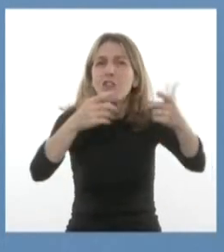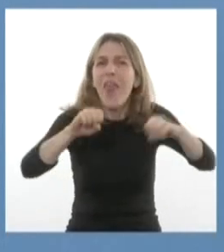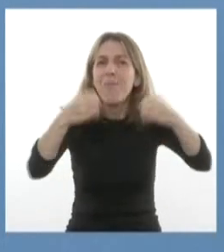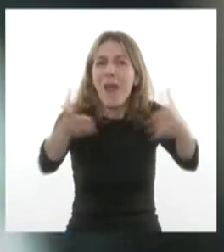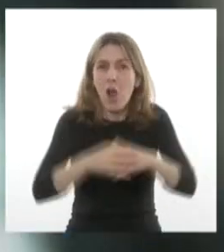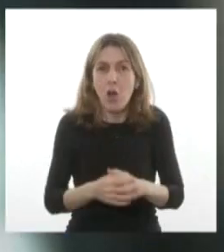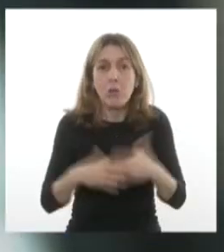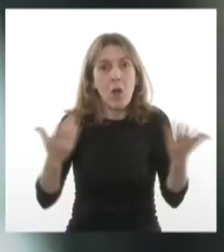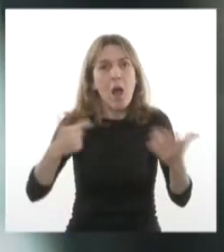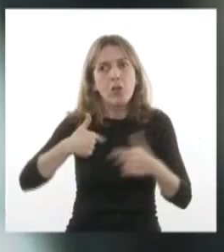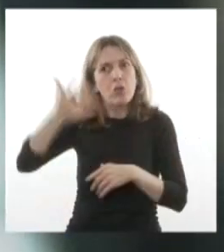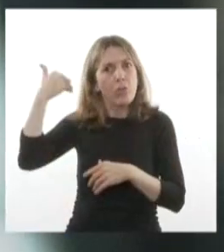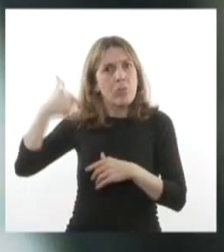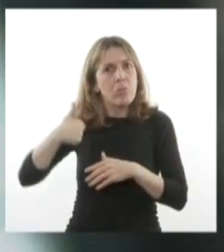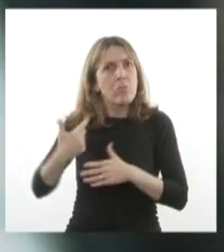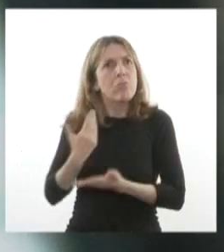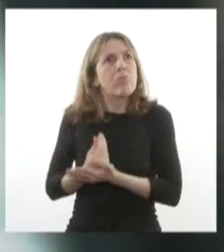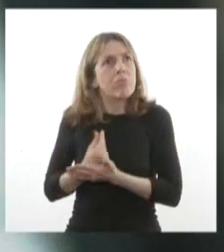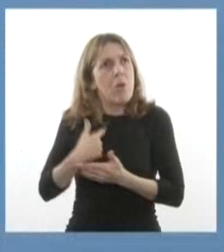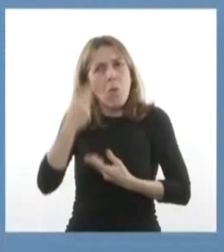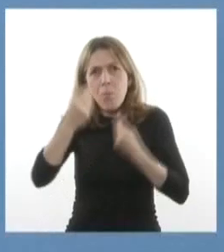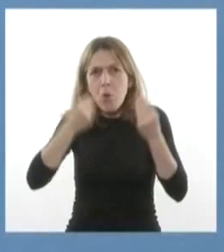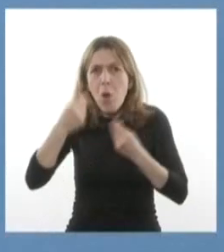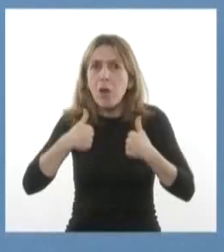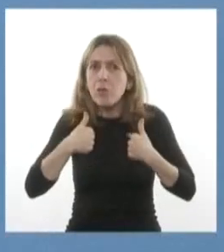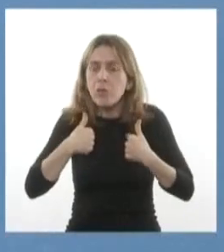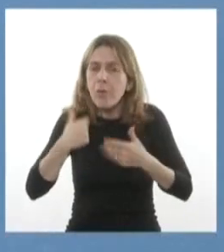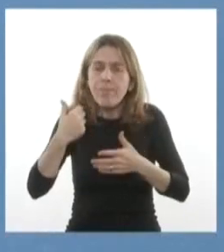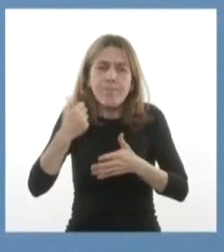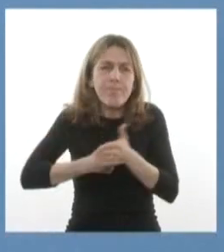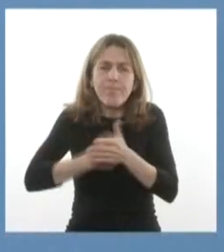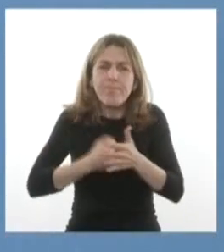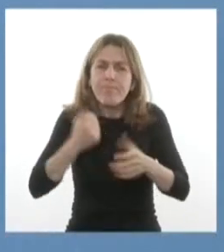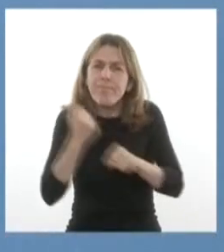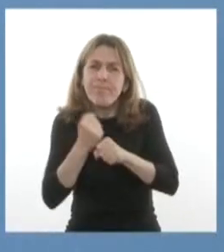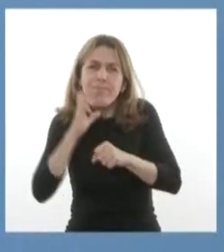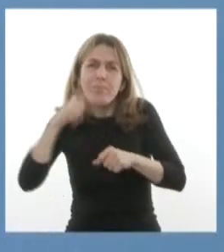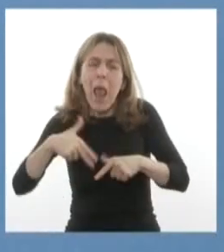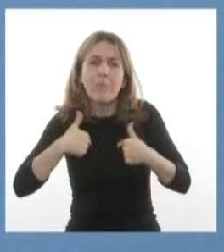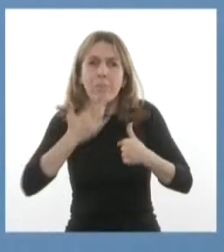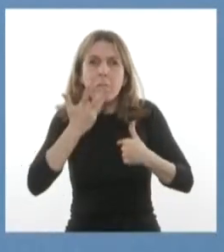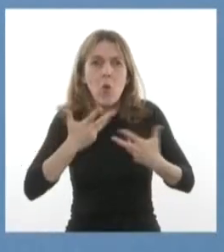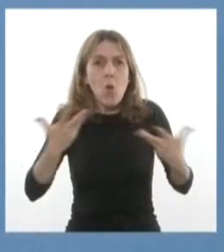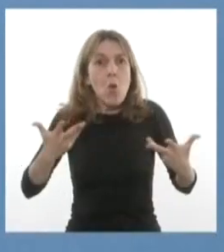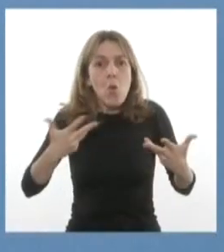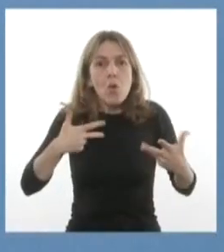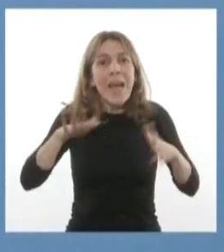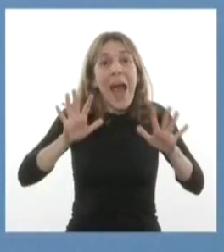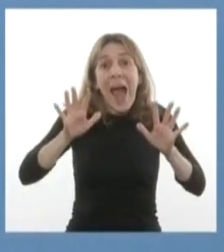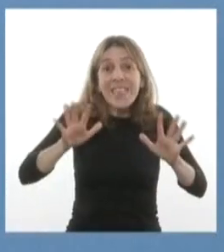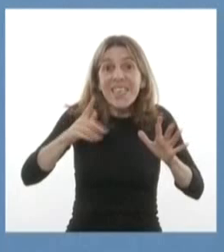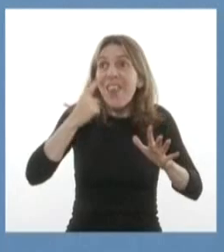me preocupé por el tema y la verdad es que lo hago con gusto. Para mí son momentos, insisto, muy